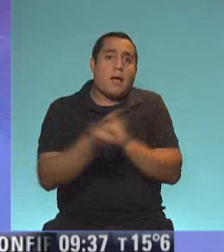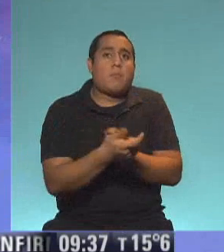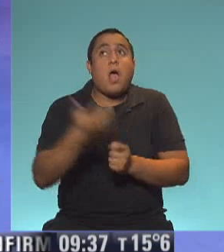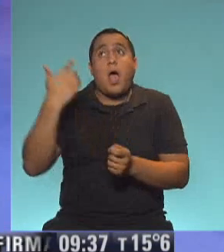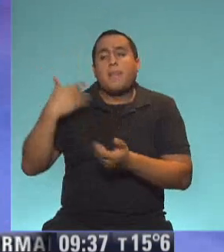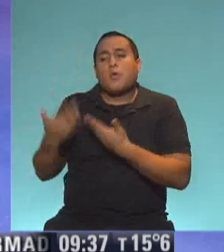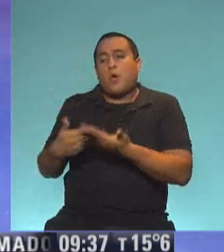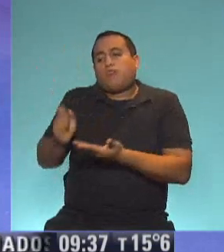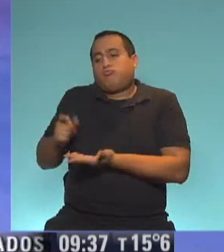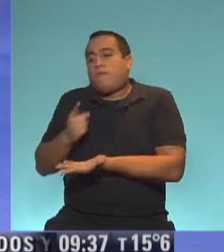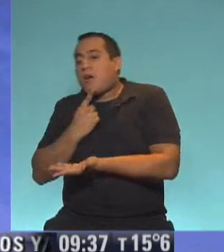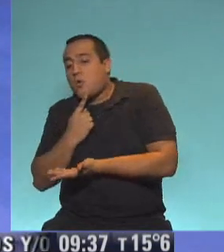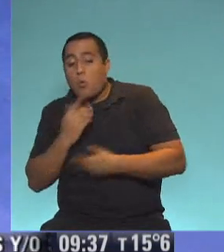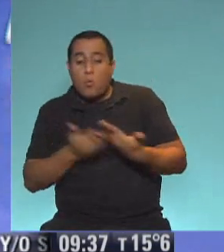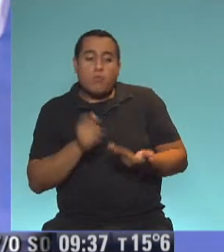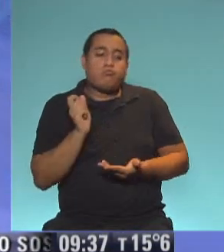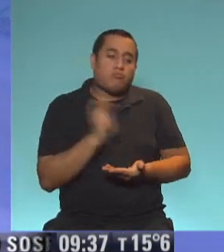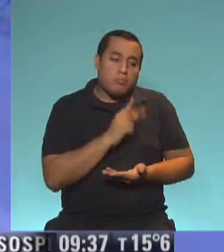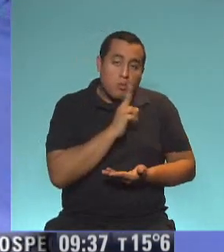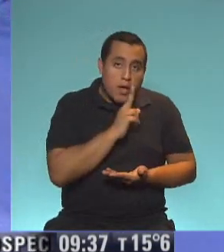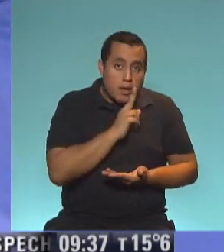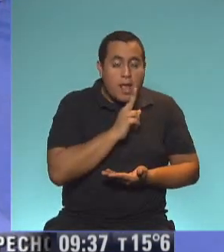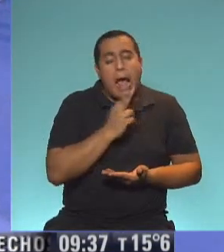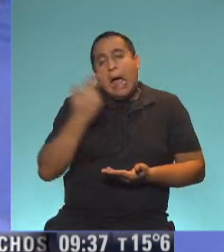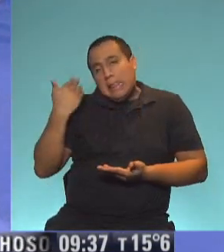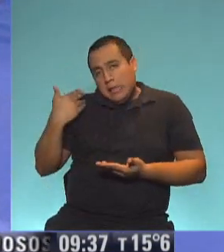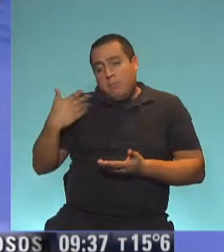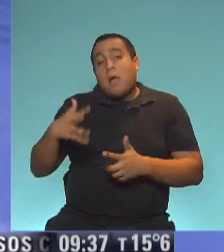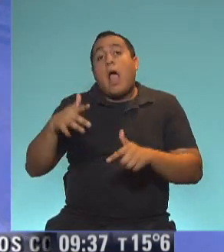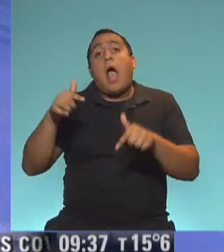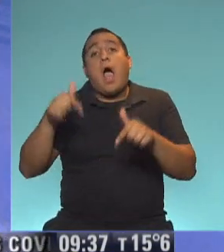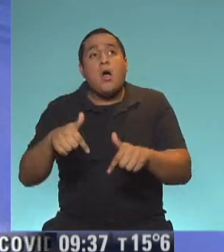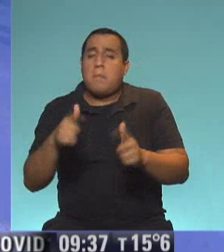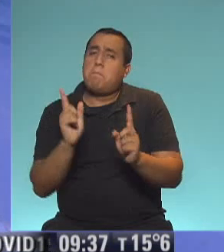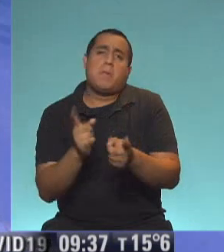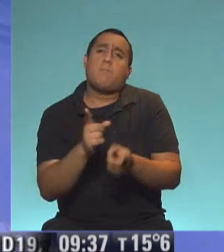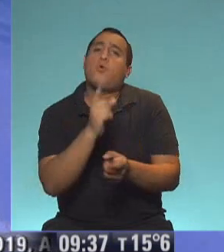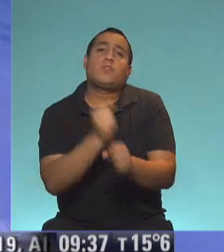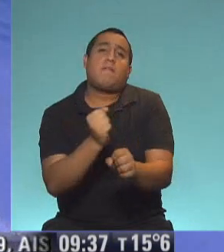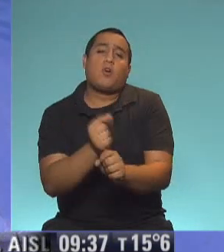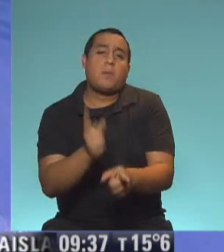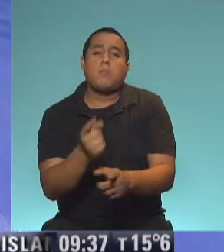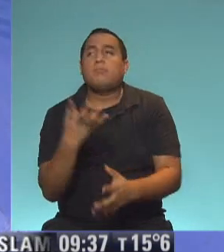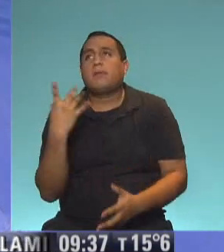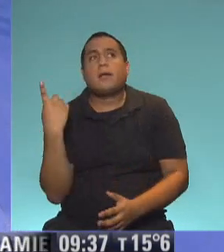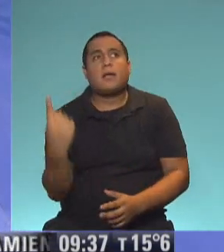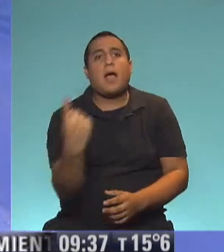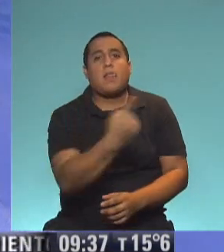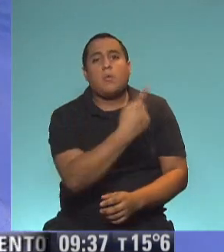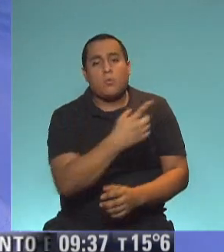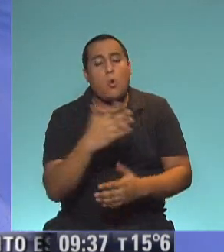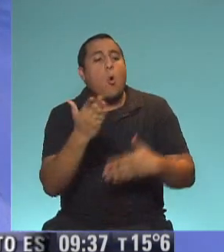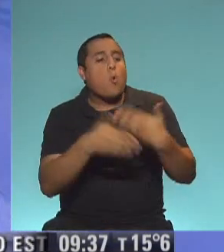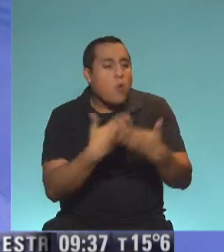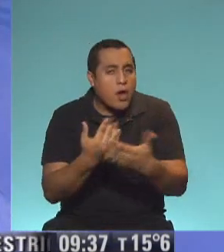para chicos, juego para chicas, y con los trabajos me parece a mí, creo que nos parece a todos, que es lo mismo. Sí, yo creo que cada uno tiene que trabajar o jugar